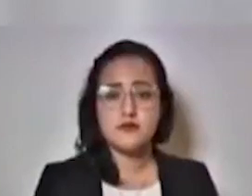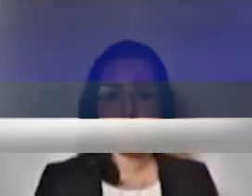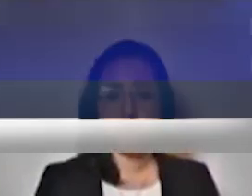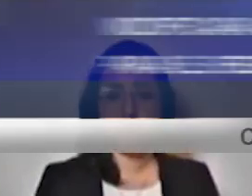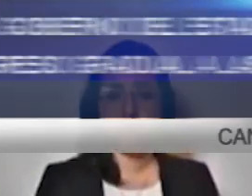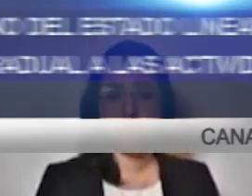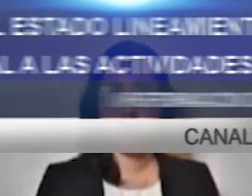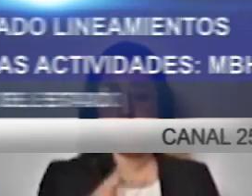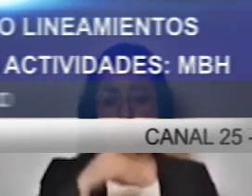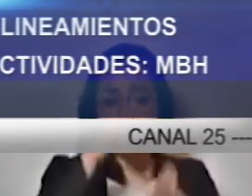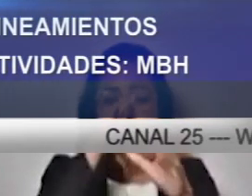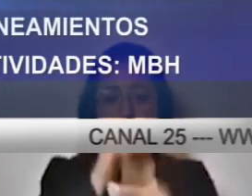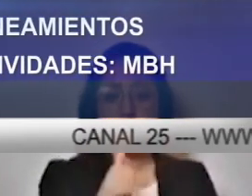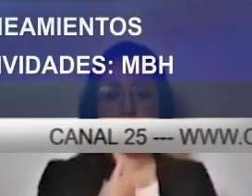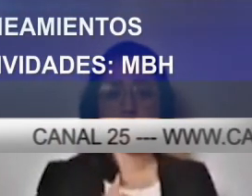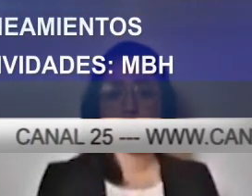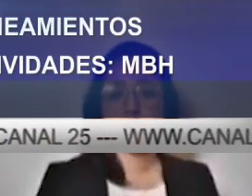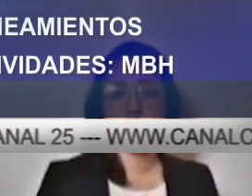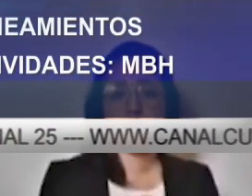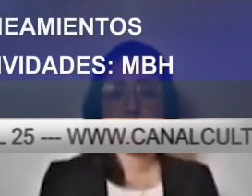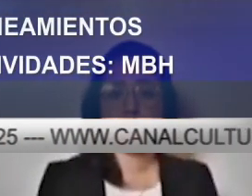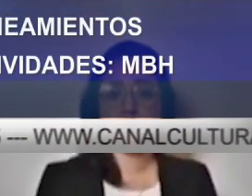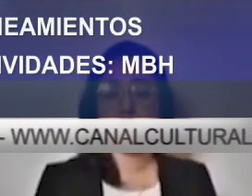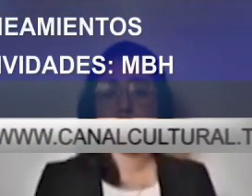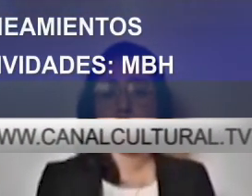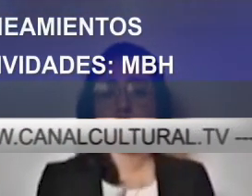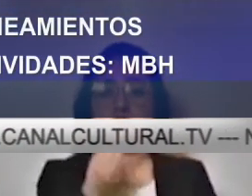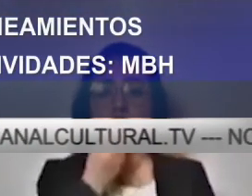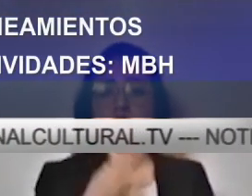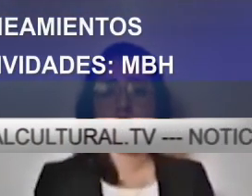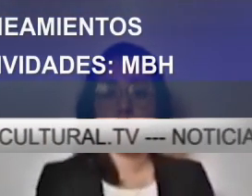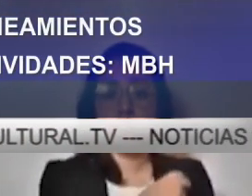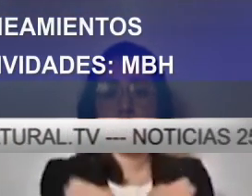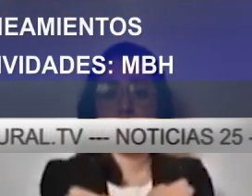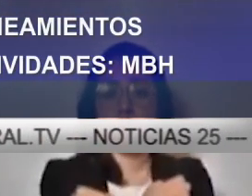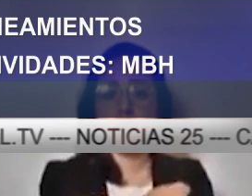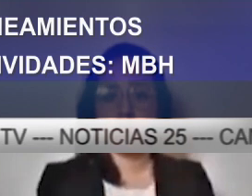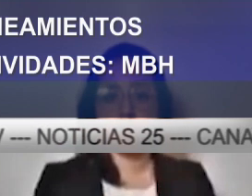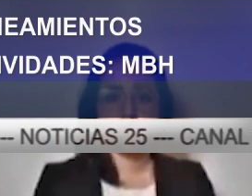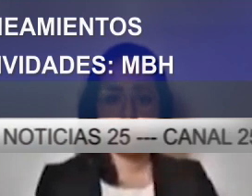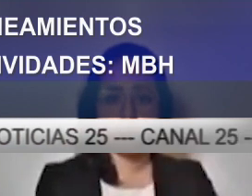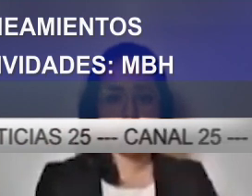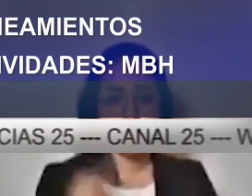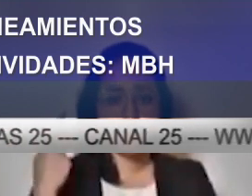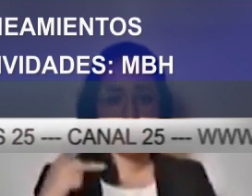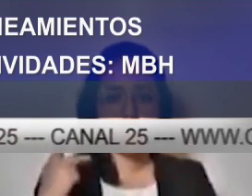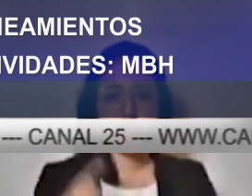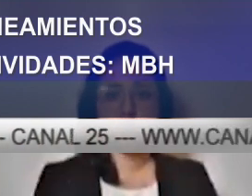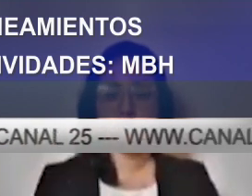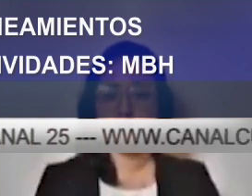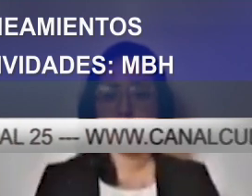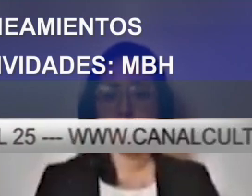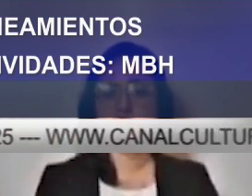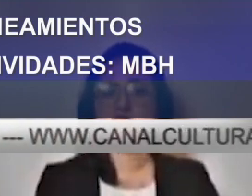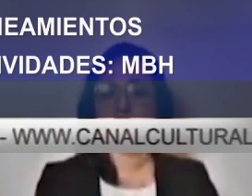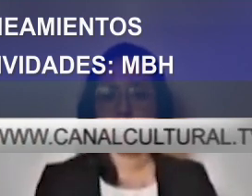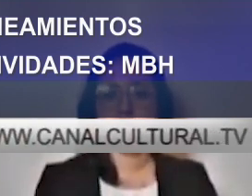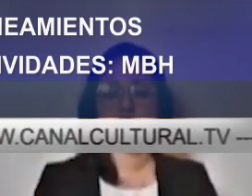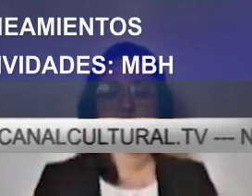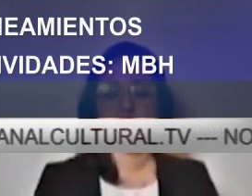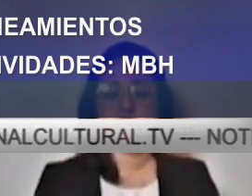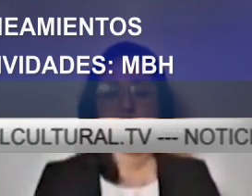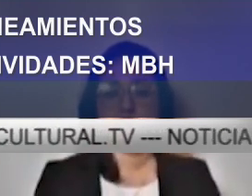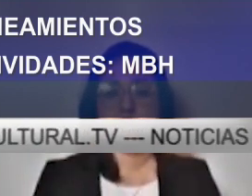al informar que el pasado lunes hubo 131 nuevos casos de COVID-19 y que el estado está en el punto más alto de